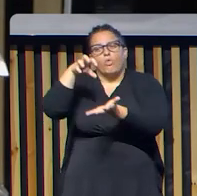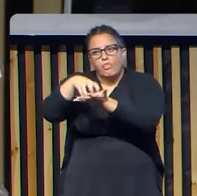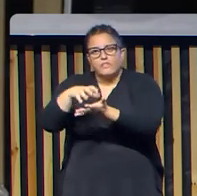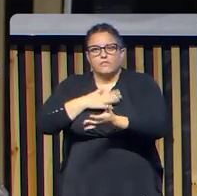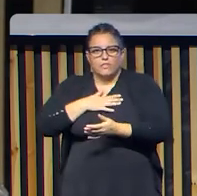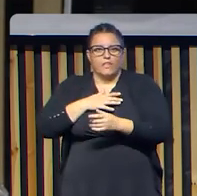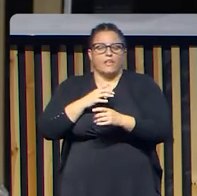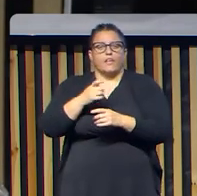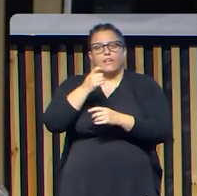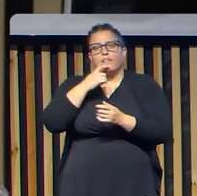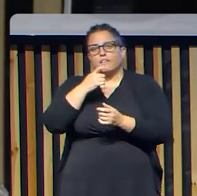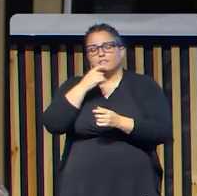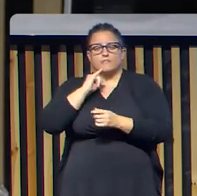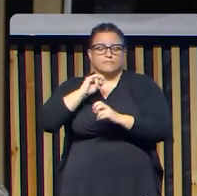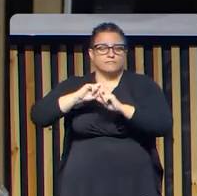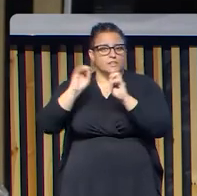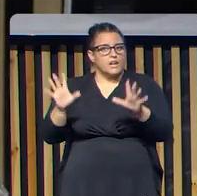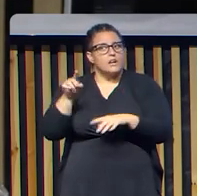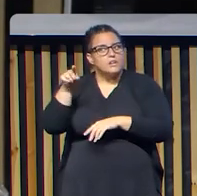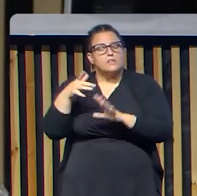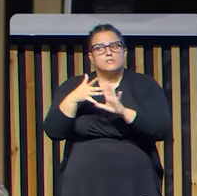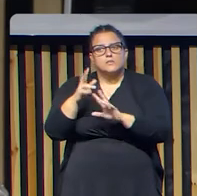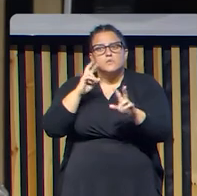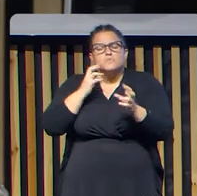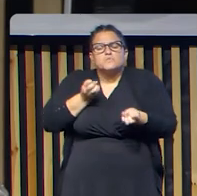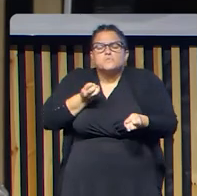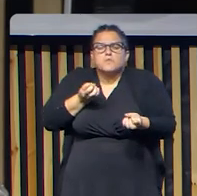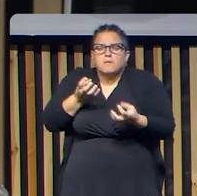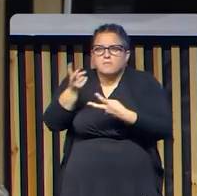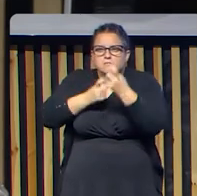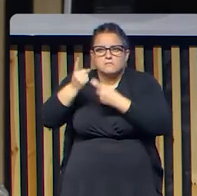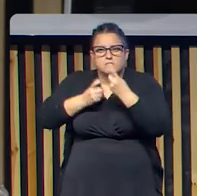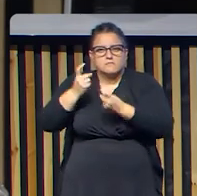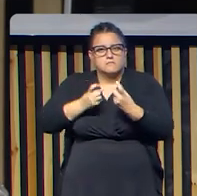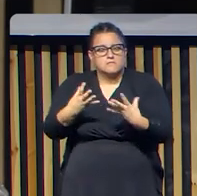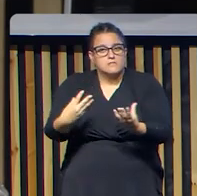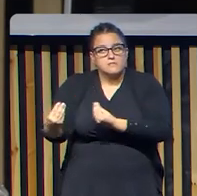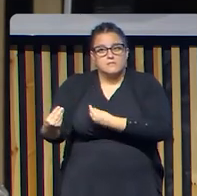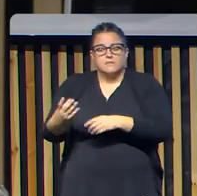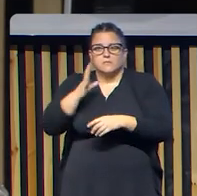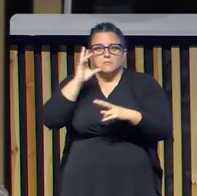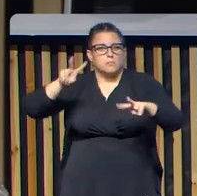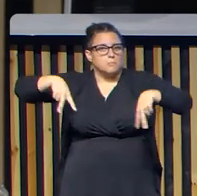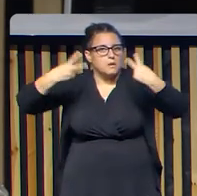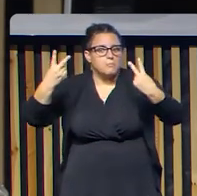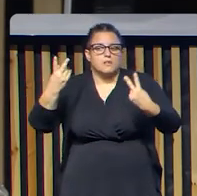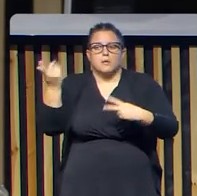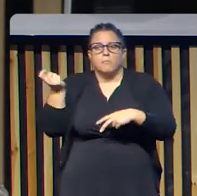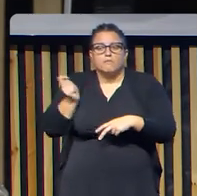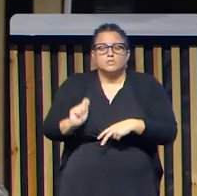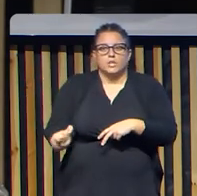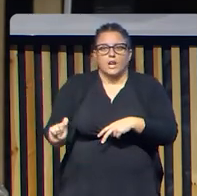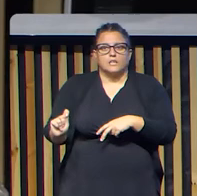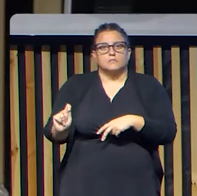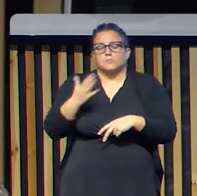encontrar una enorme cantidad de información que permite a muchos profesionales por ejemplo abogados y abogadas